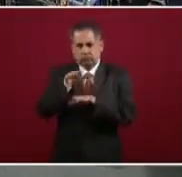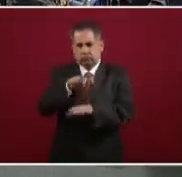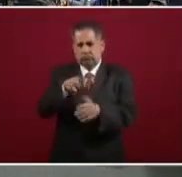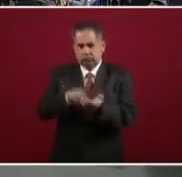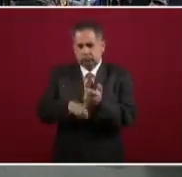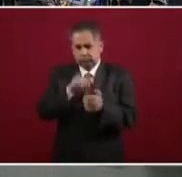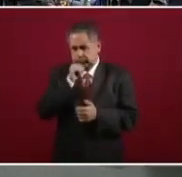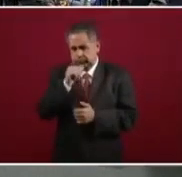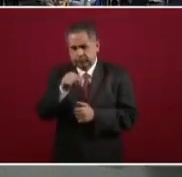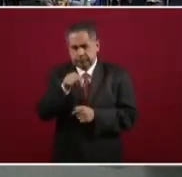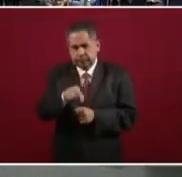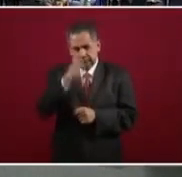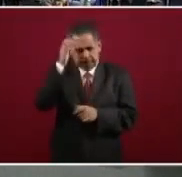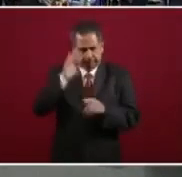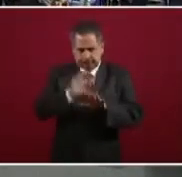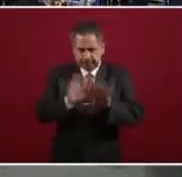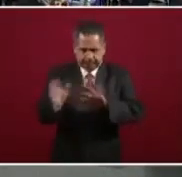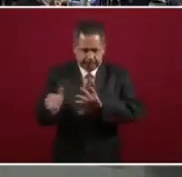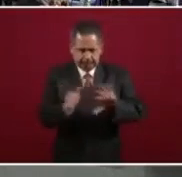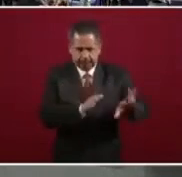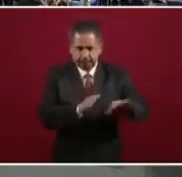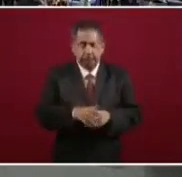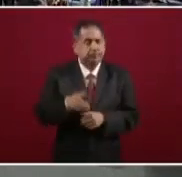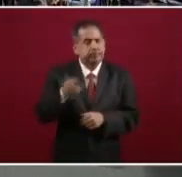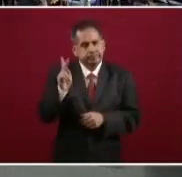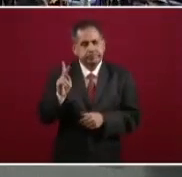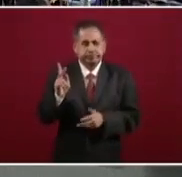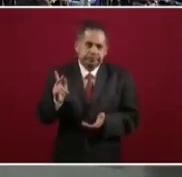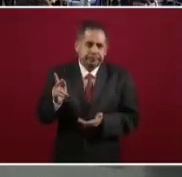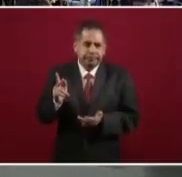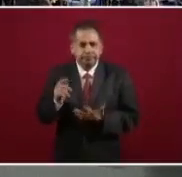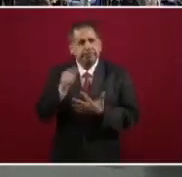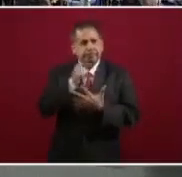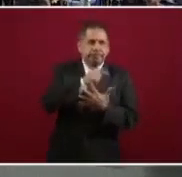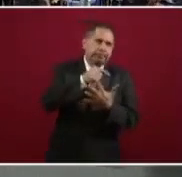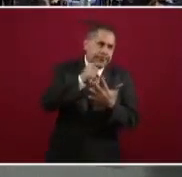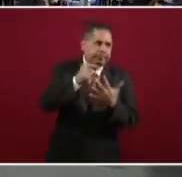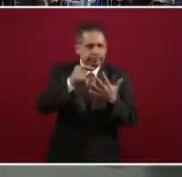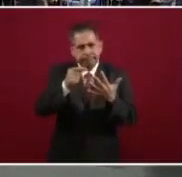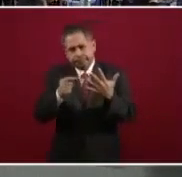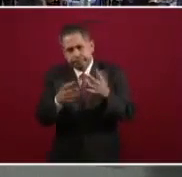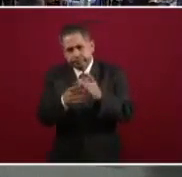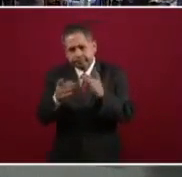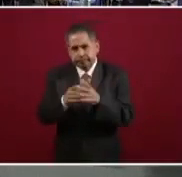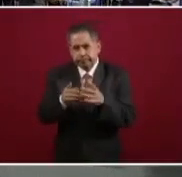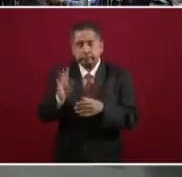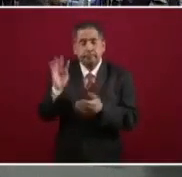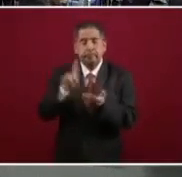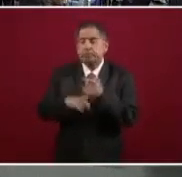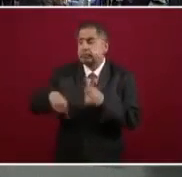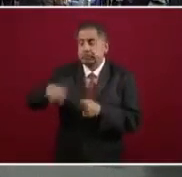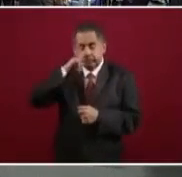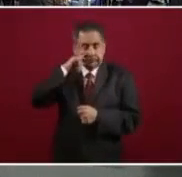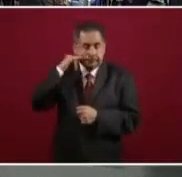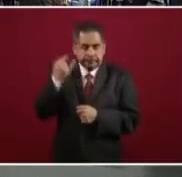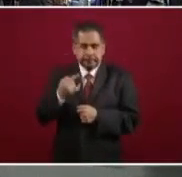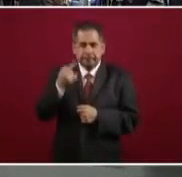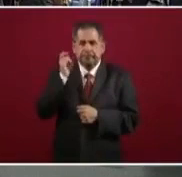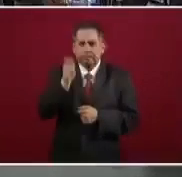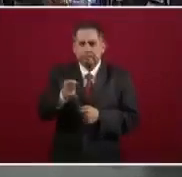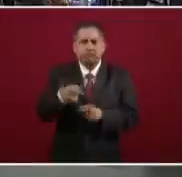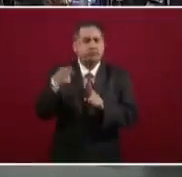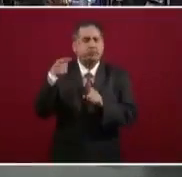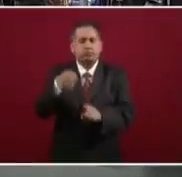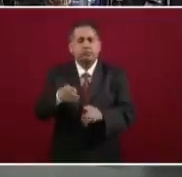no tiene que ver con esto sin embargo por todo lo que se genera ayer pasó de noche creo entonces es